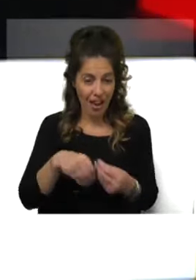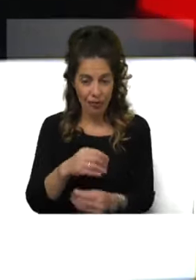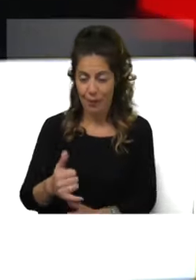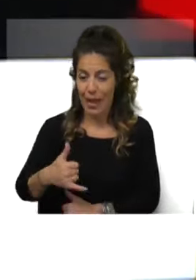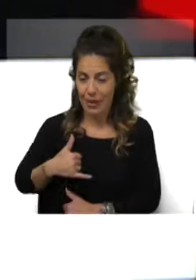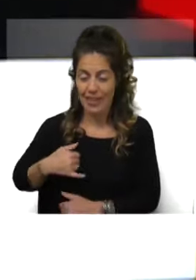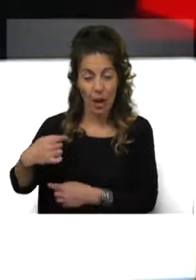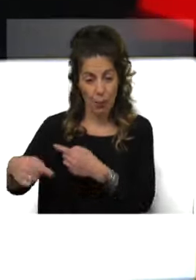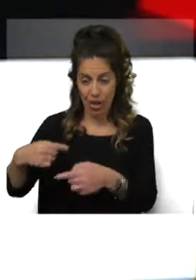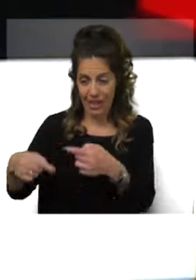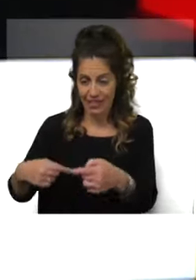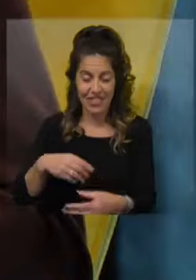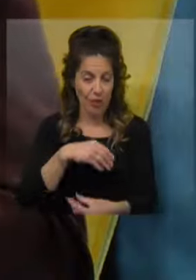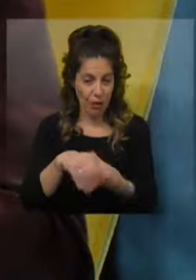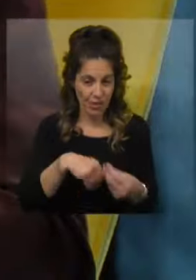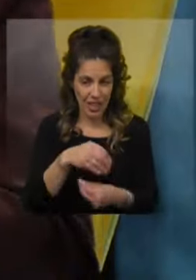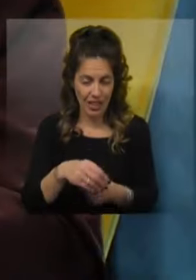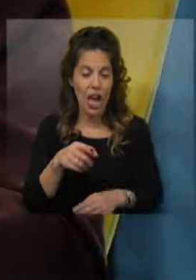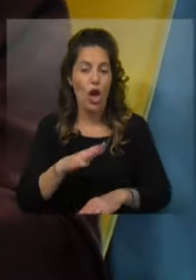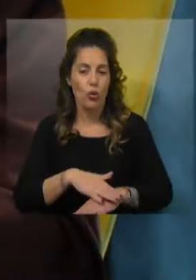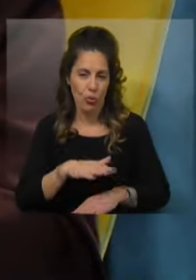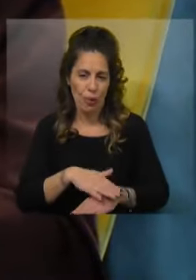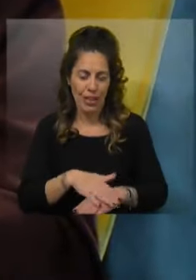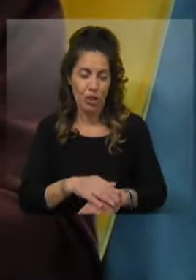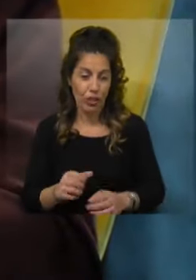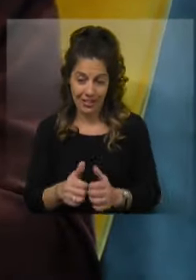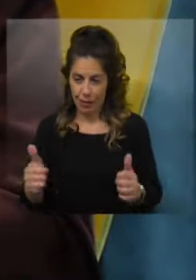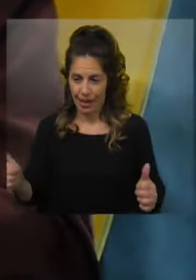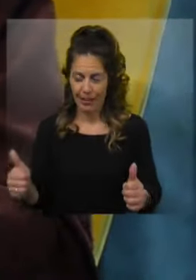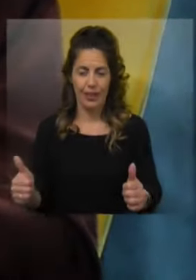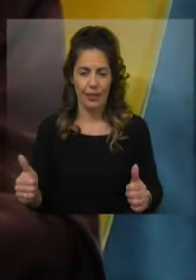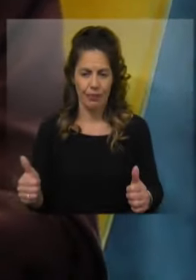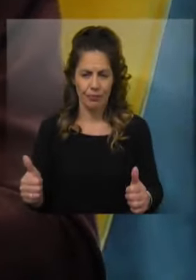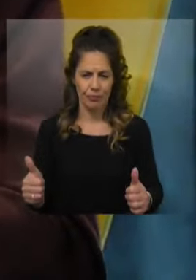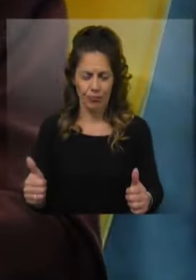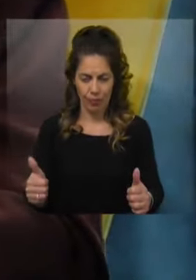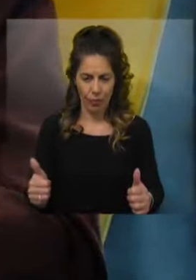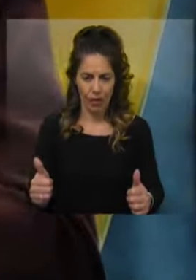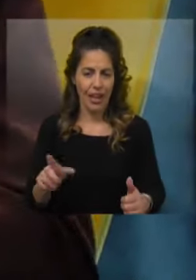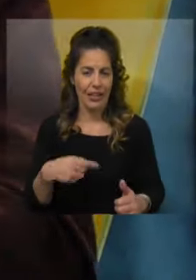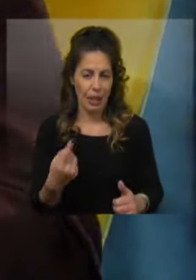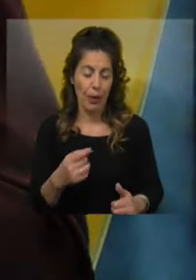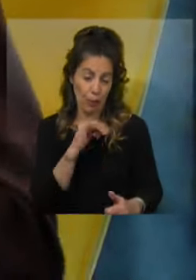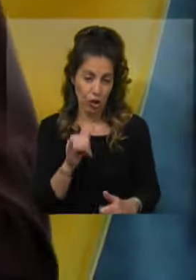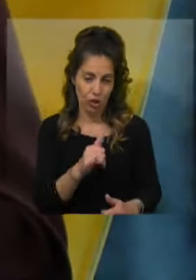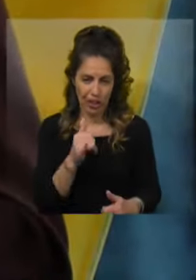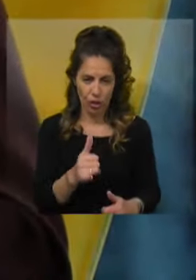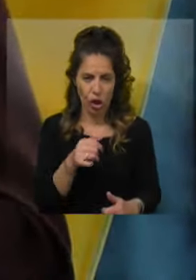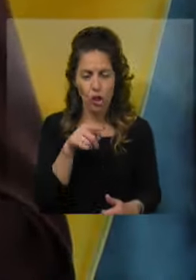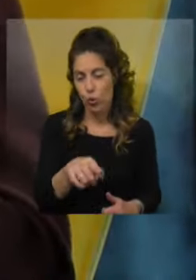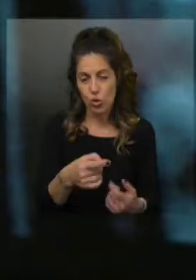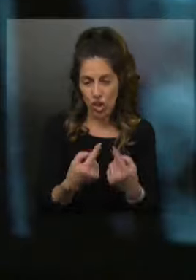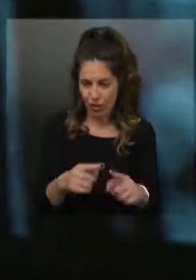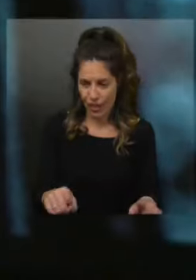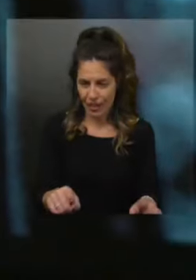herencia familiar y en un momento determinado tomaste una distancia de eso y bueno está y después lo podremos contar tu caso es totalmente